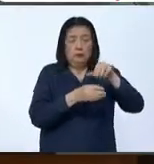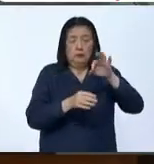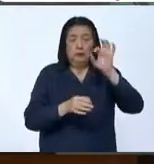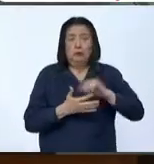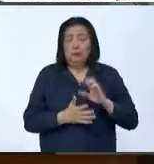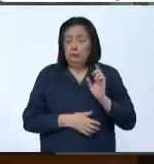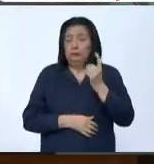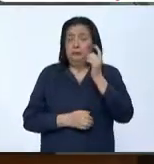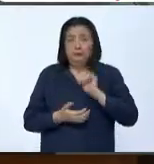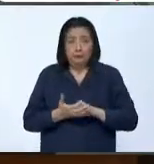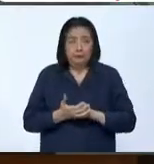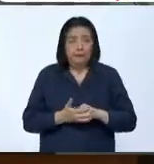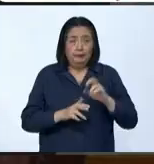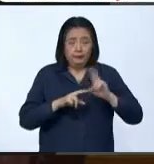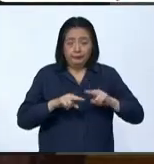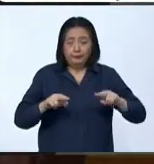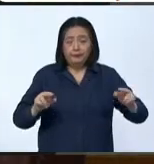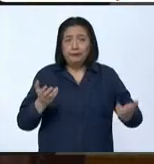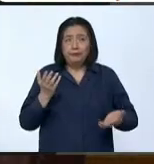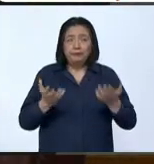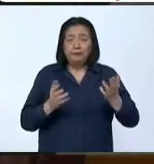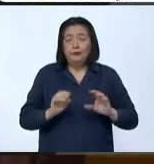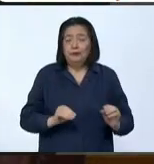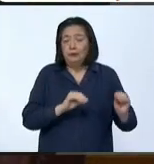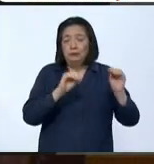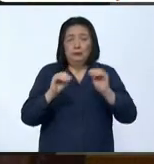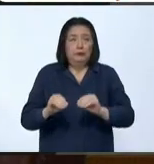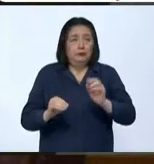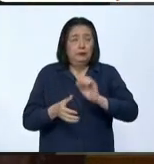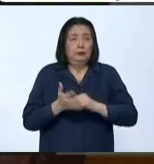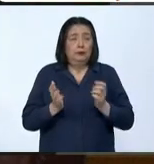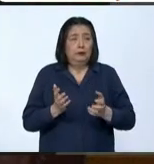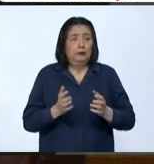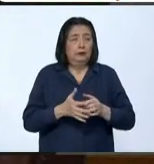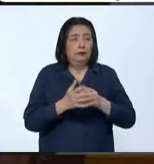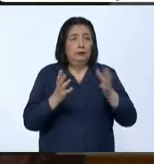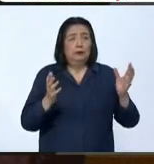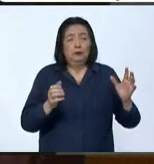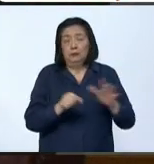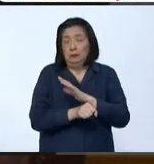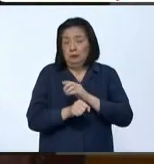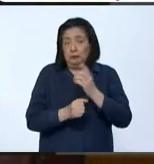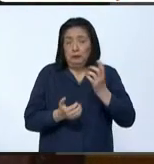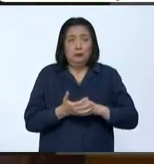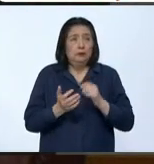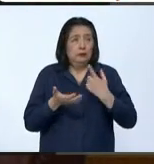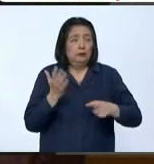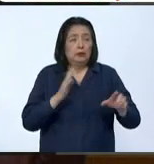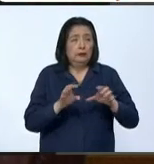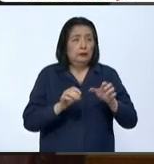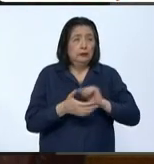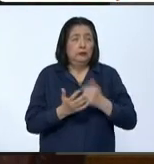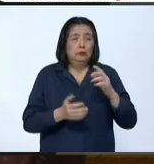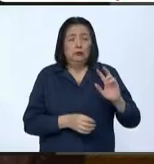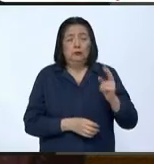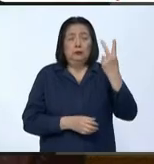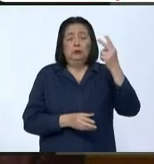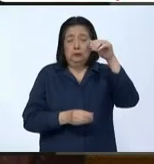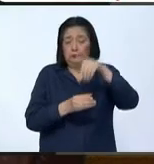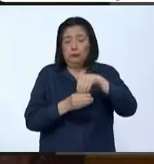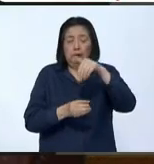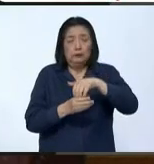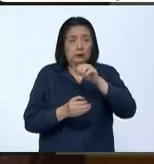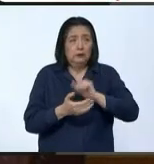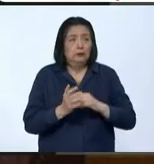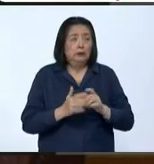primera vez los asientos podrían asignarse a mayorías absolutas realizándose una segunda vuelta